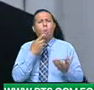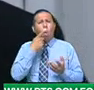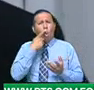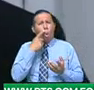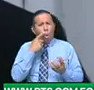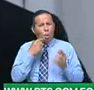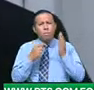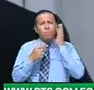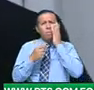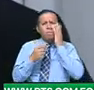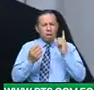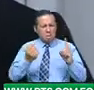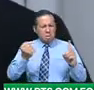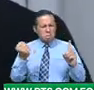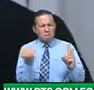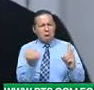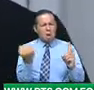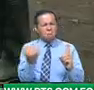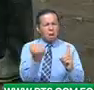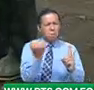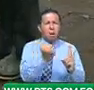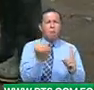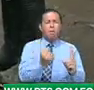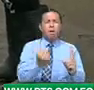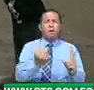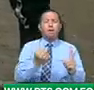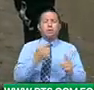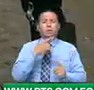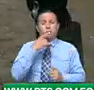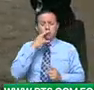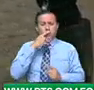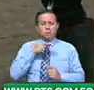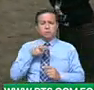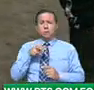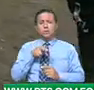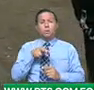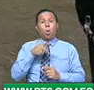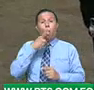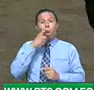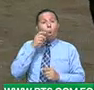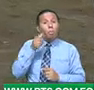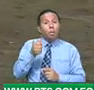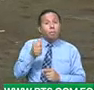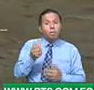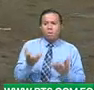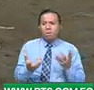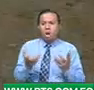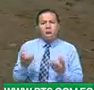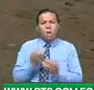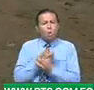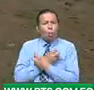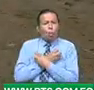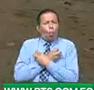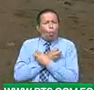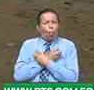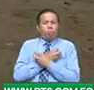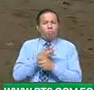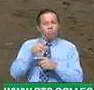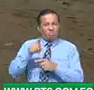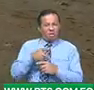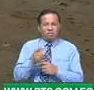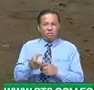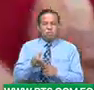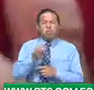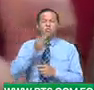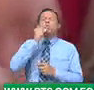obviamente el padre a la madre. El presunto femicida al parecer se habría tomado veneno para luego huir,